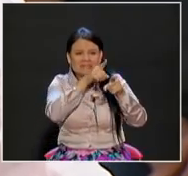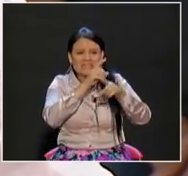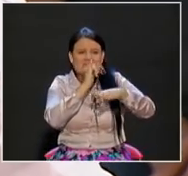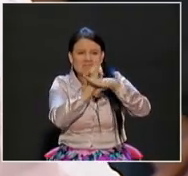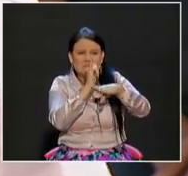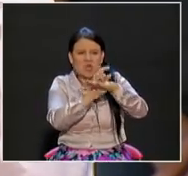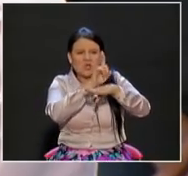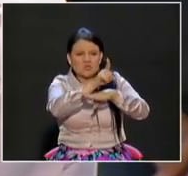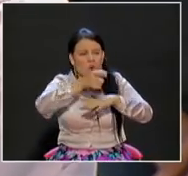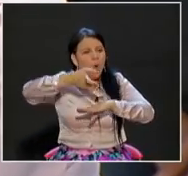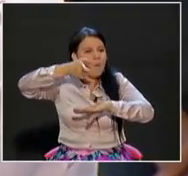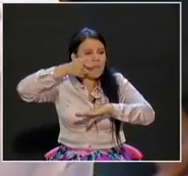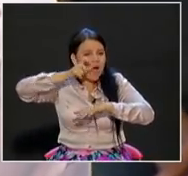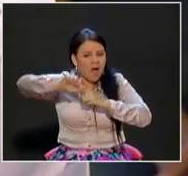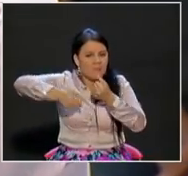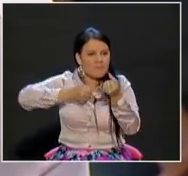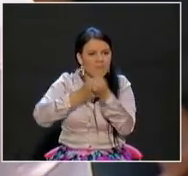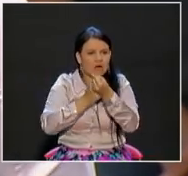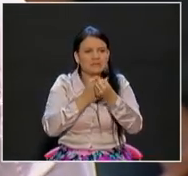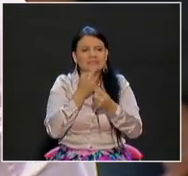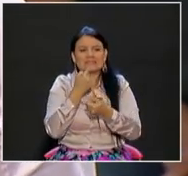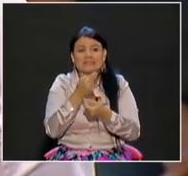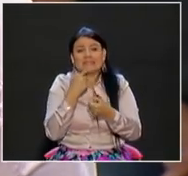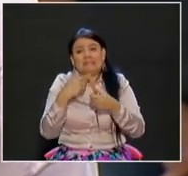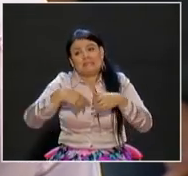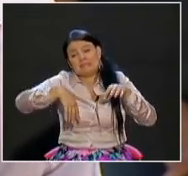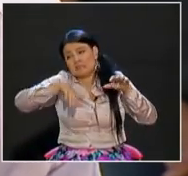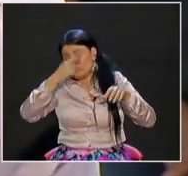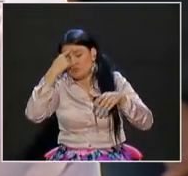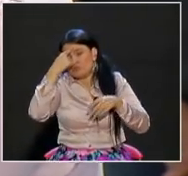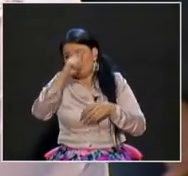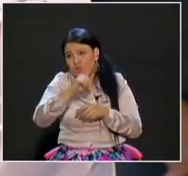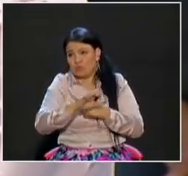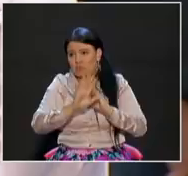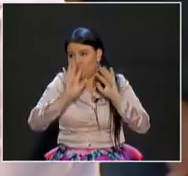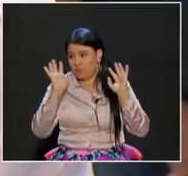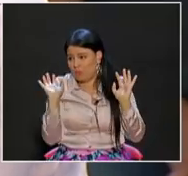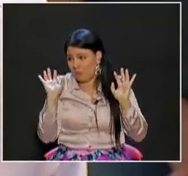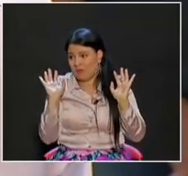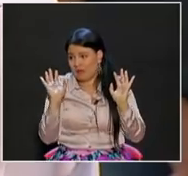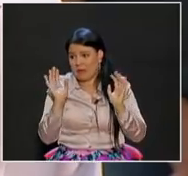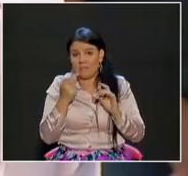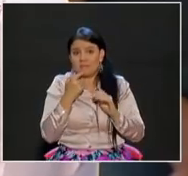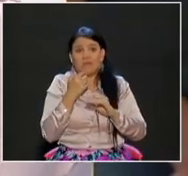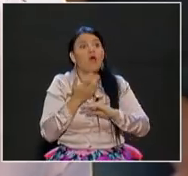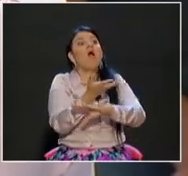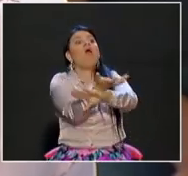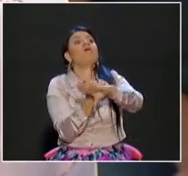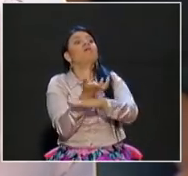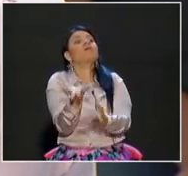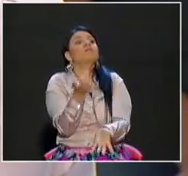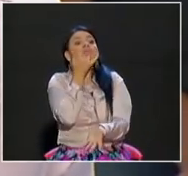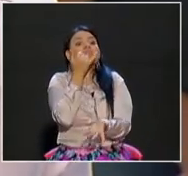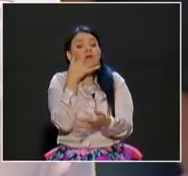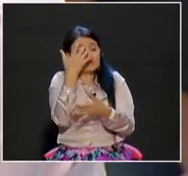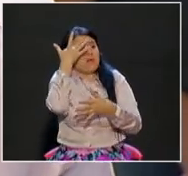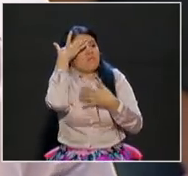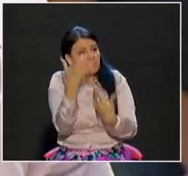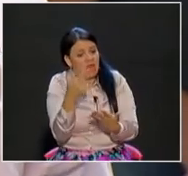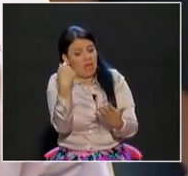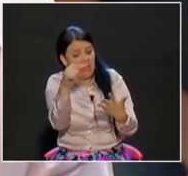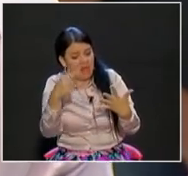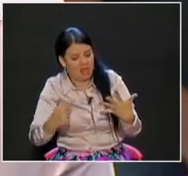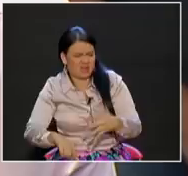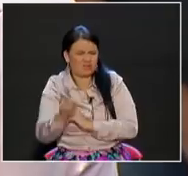ocurrido obedece a una fuerza mayor y si esto obedece a una fuerza mayor entonces no habrá lugar a reclamaciones yo creo que en antioquia